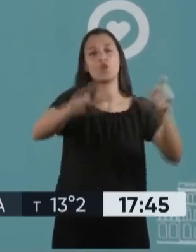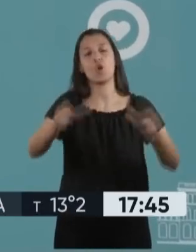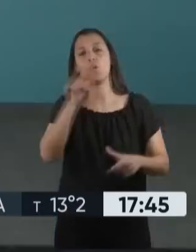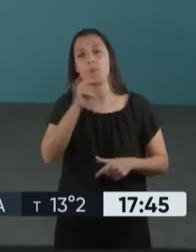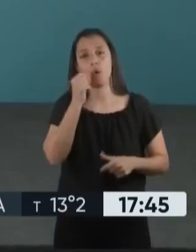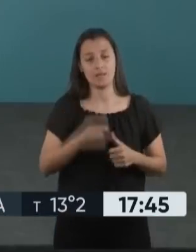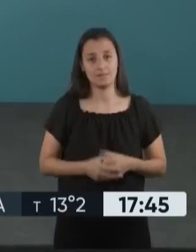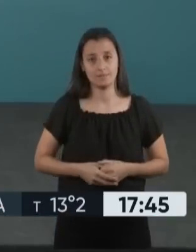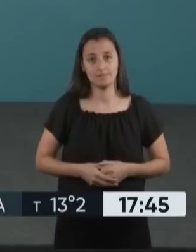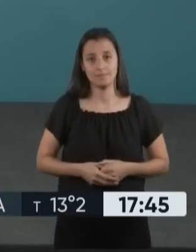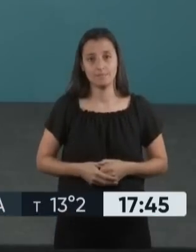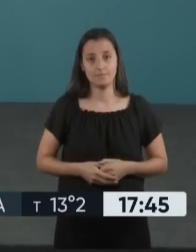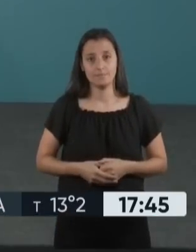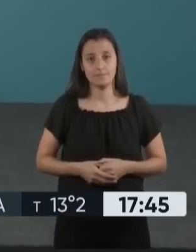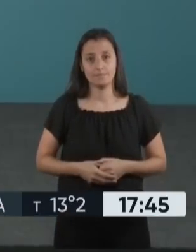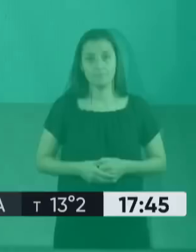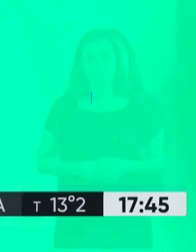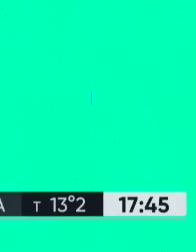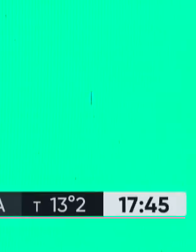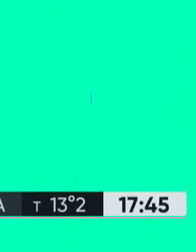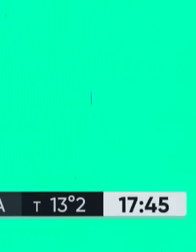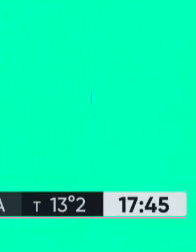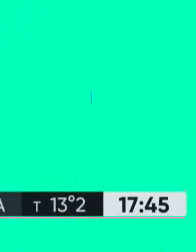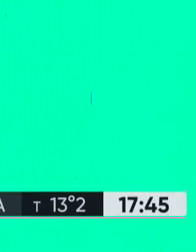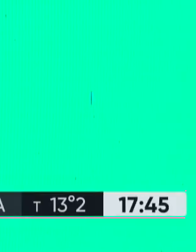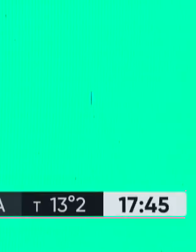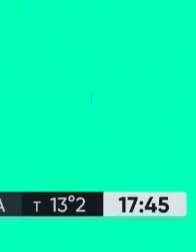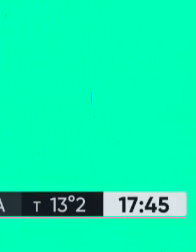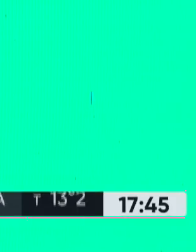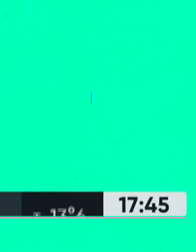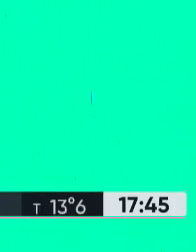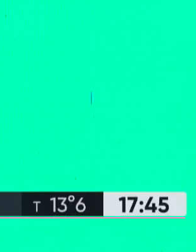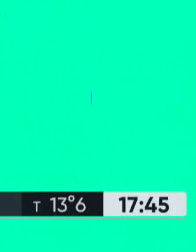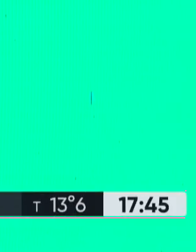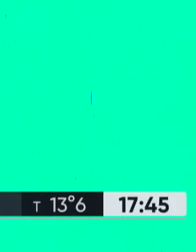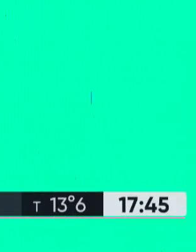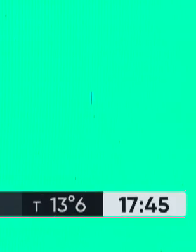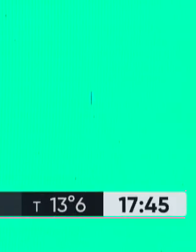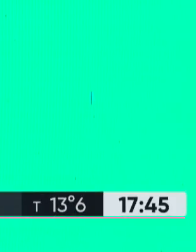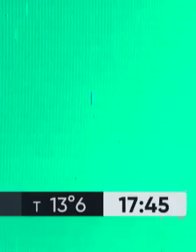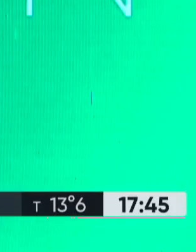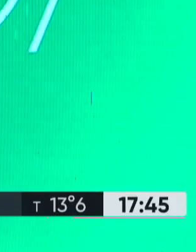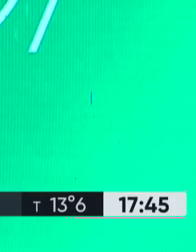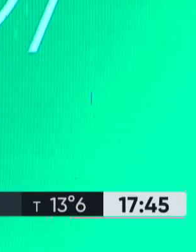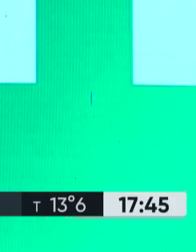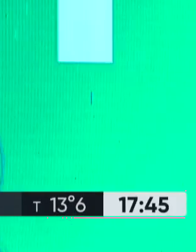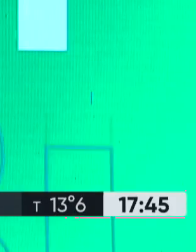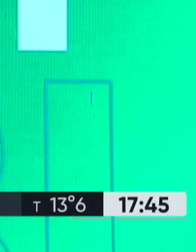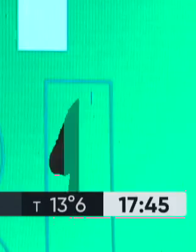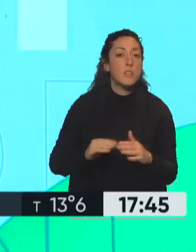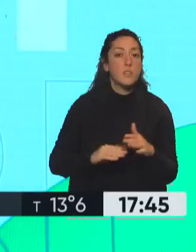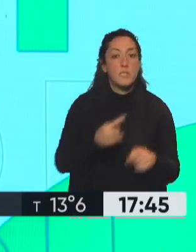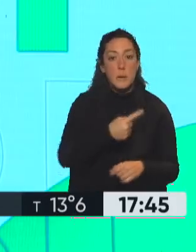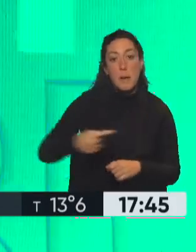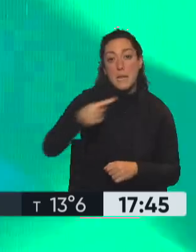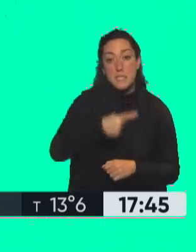todas. Bien, conferencia de prensa de Gabriela Cerruti, portavoz de la Presidencia, conferencia semanal que